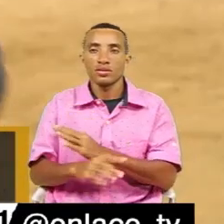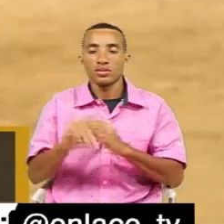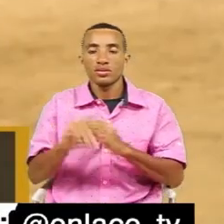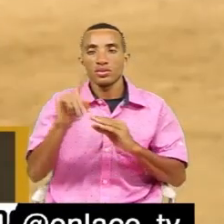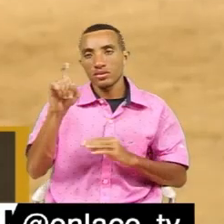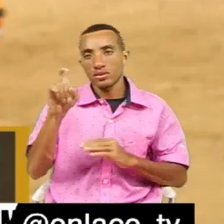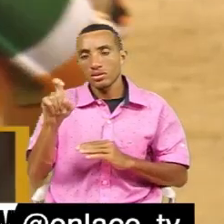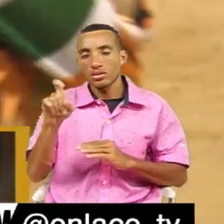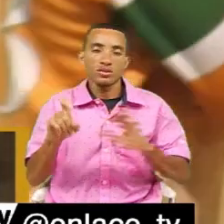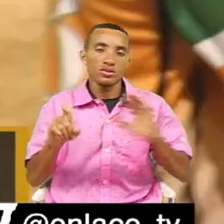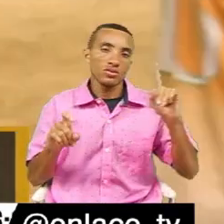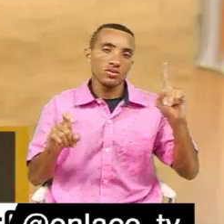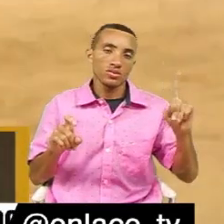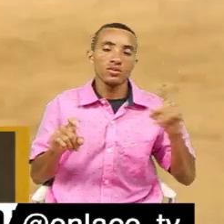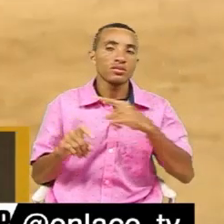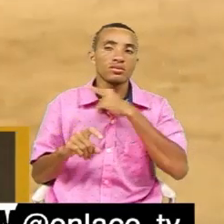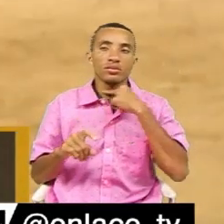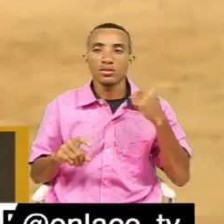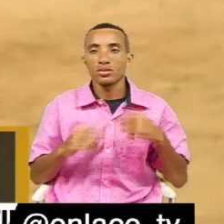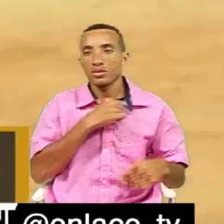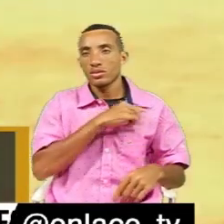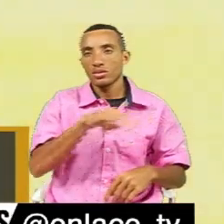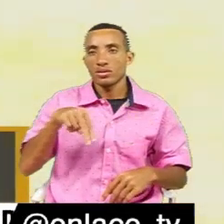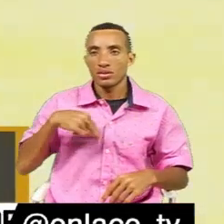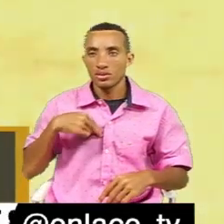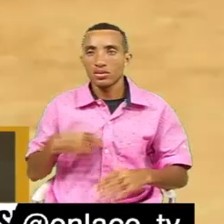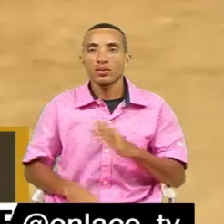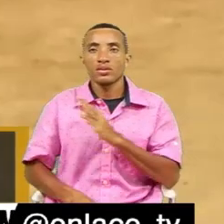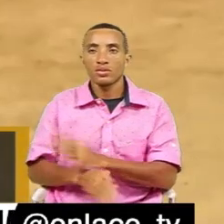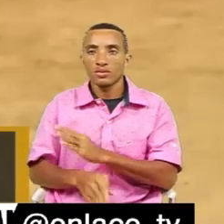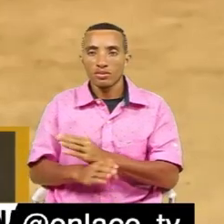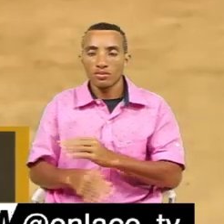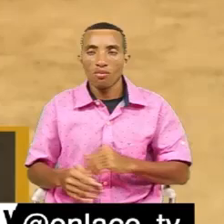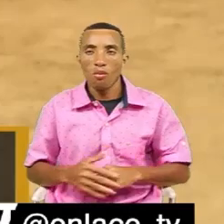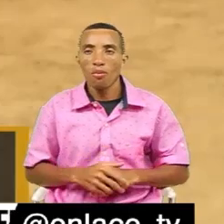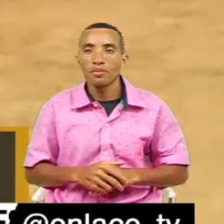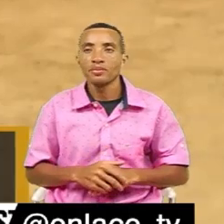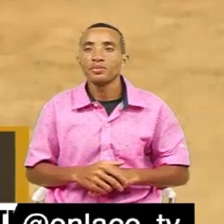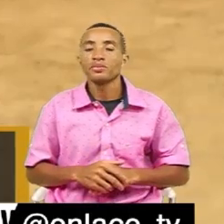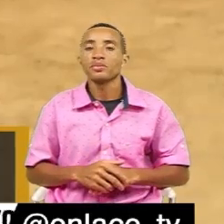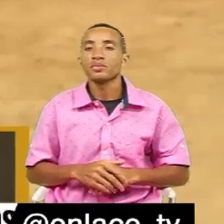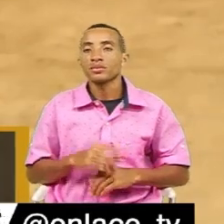Pero eso no importa para nosotros, y le vamos a dar. Hemos ganado